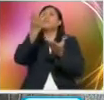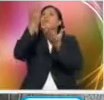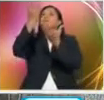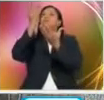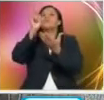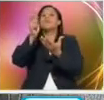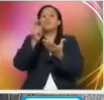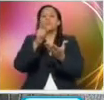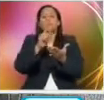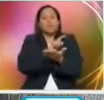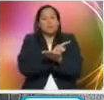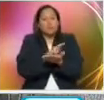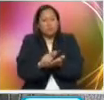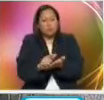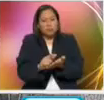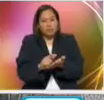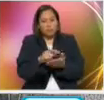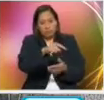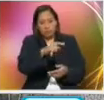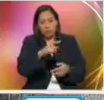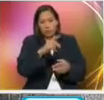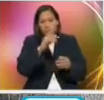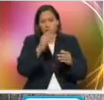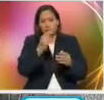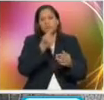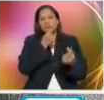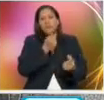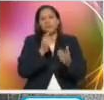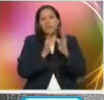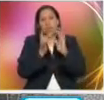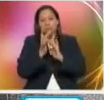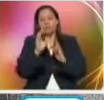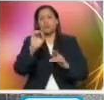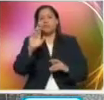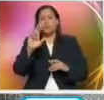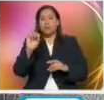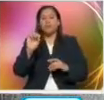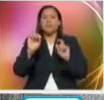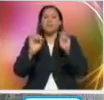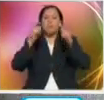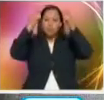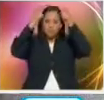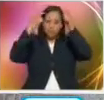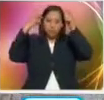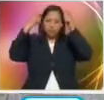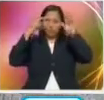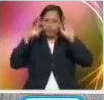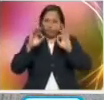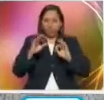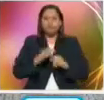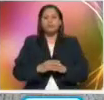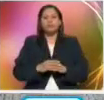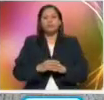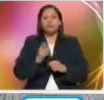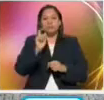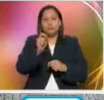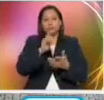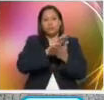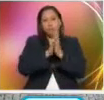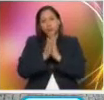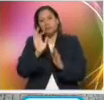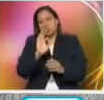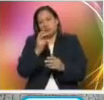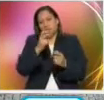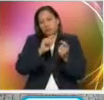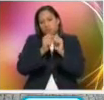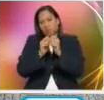este verdadero Dios, ¿no? Así es. Que es el pequeño Jesús. Y el oro, porque es el Rey de Reyes, ¿no? Entonces hay que bueno. obviamente agradecerle en este sentido, ¿no?